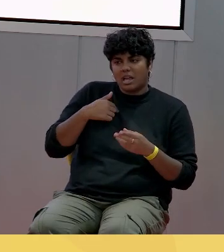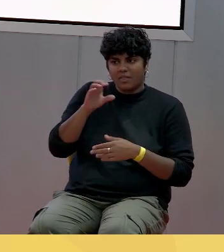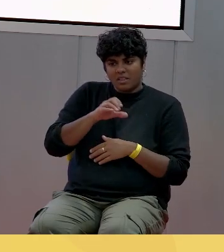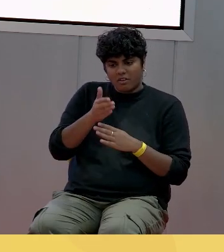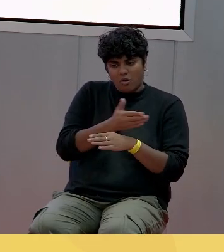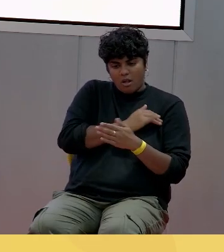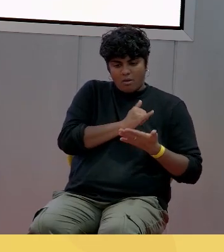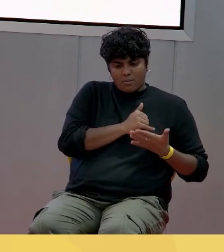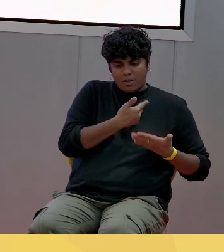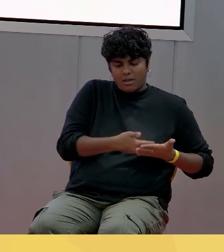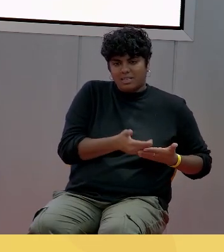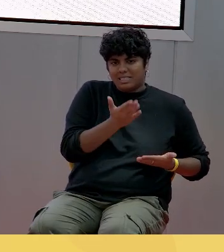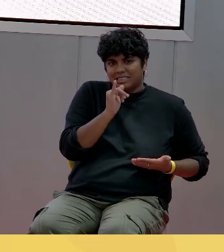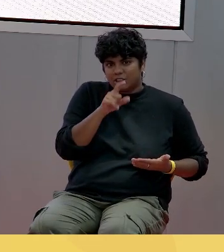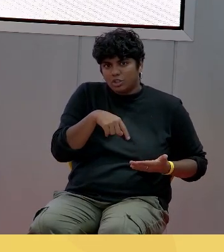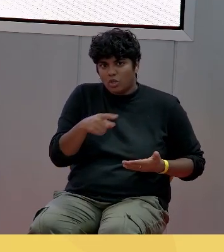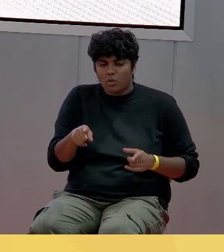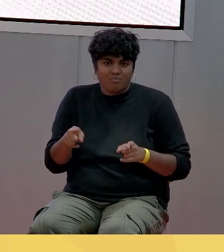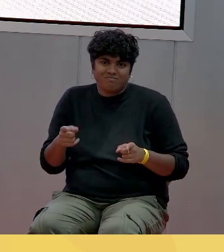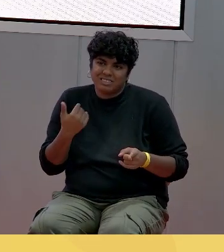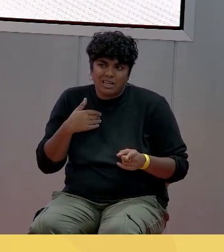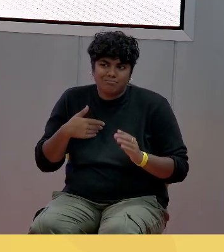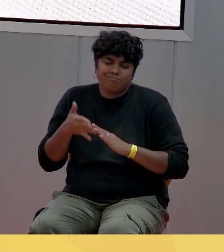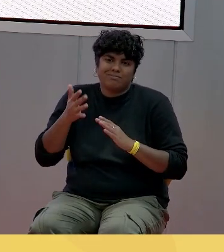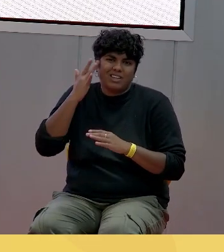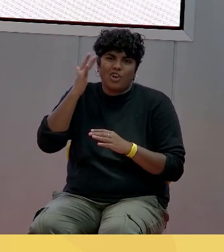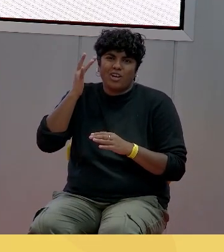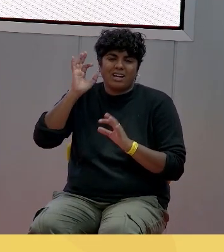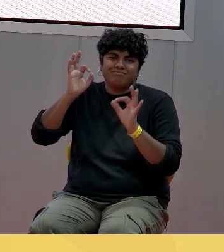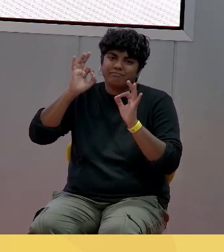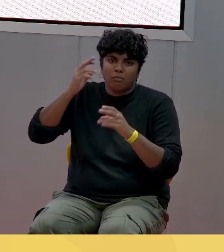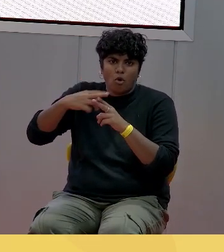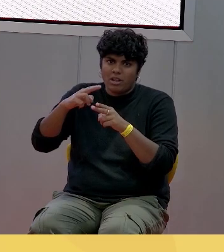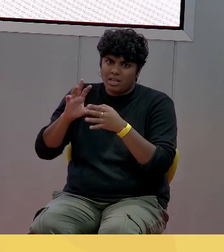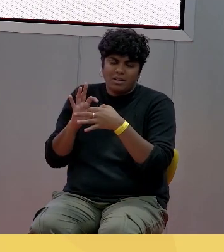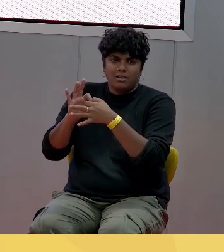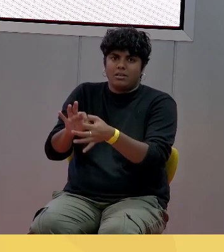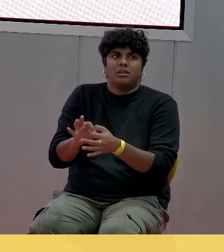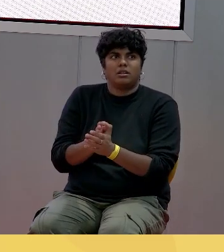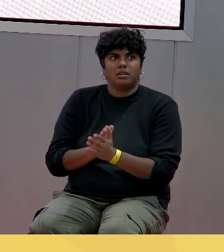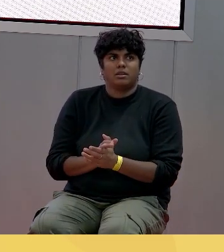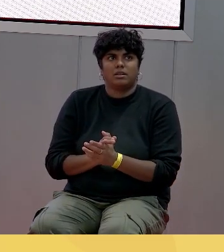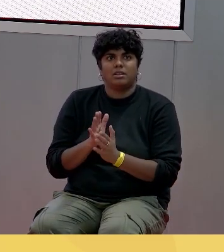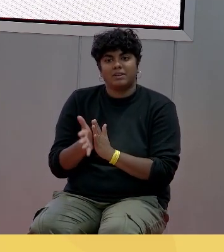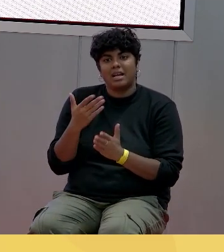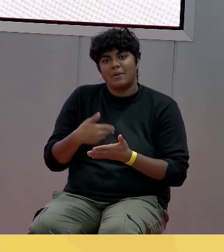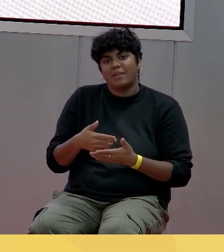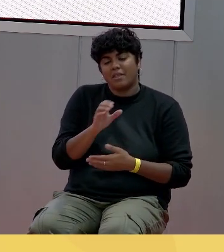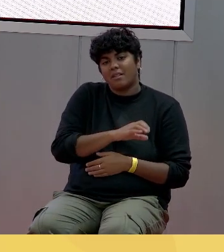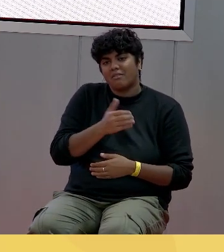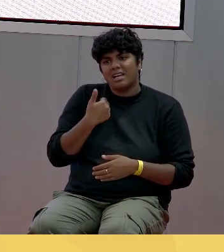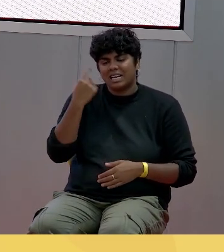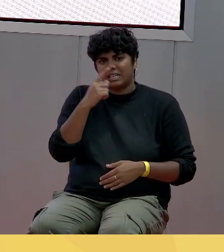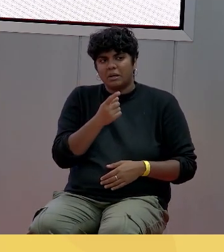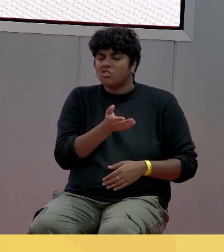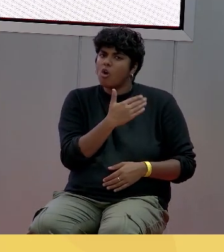como demuestran W. Paz y Rachel Levine y diferentes organizaciones médicas. Para ellos la evidencia científica ya saben que no está ahí, no